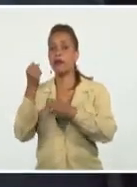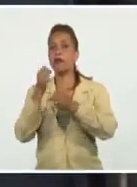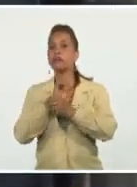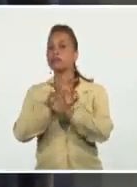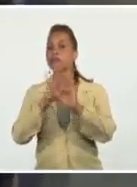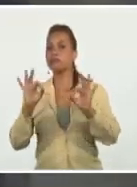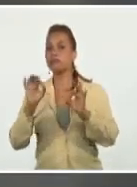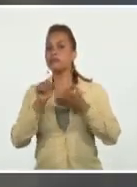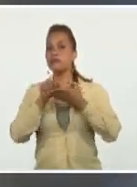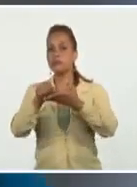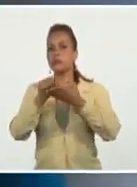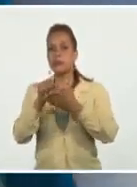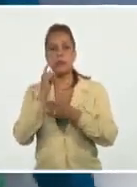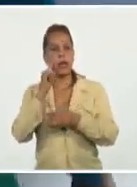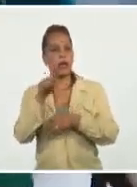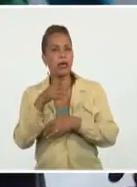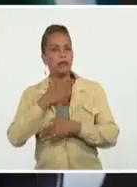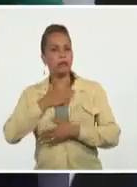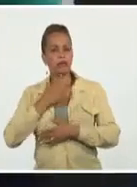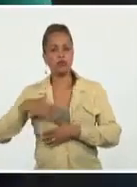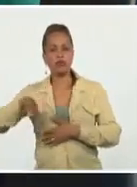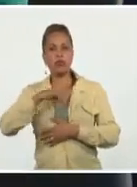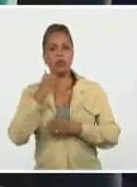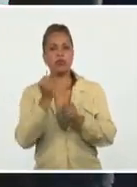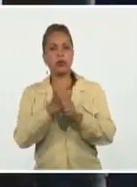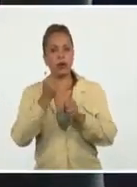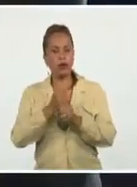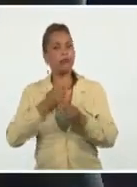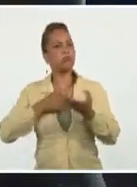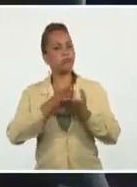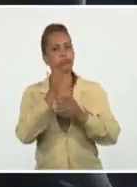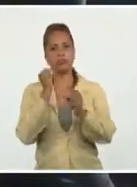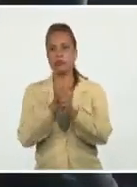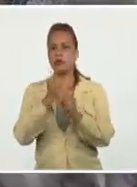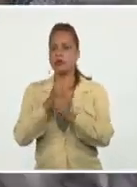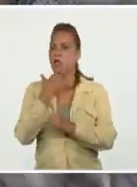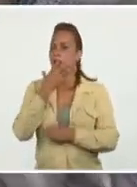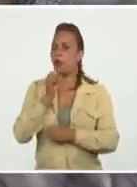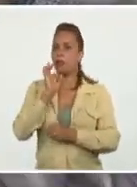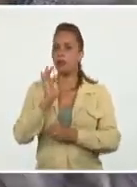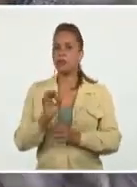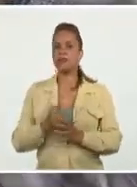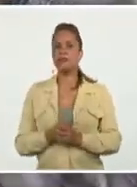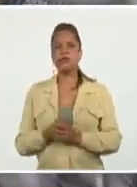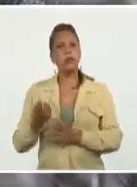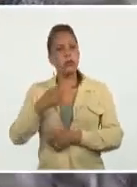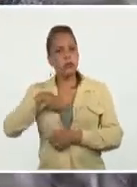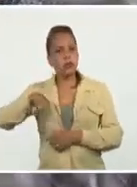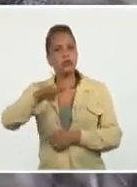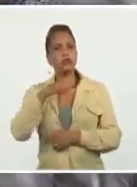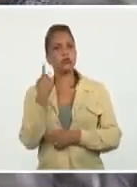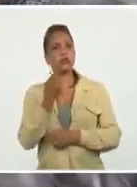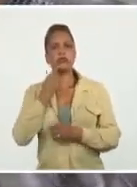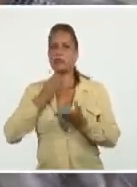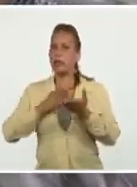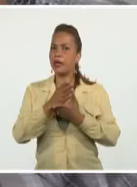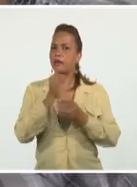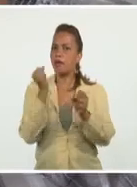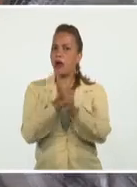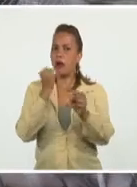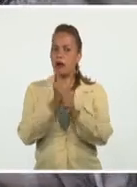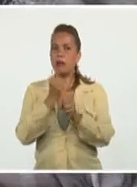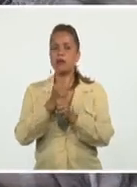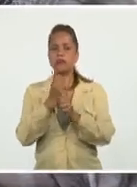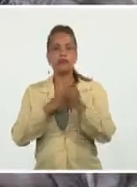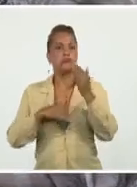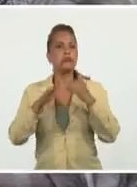destaca aquí el sentido de pertenencia de los trabajadores hacia la labor que realizan mantenemos la fábrica trabajando con un alto nivel de automatización